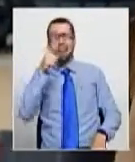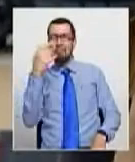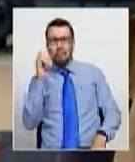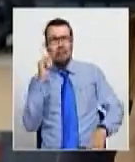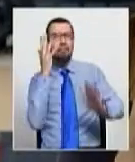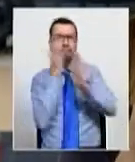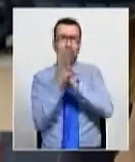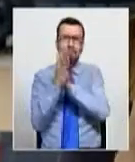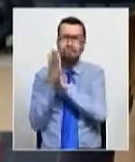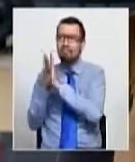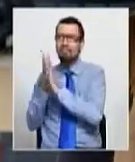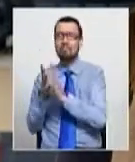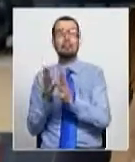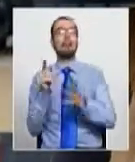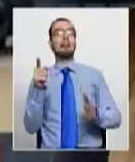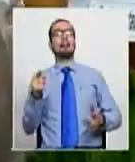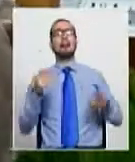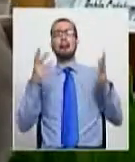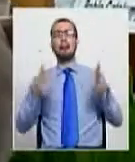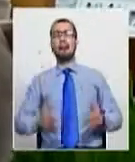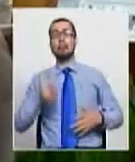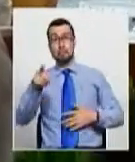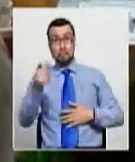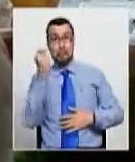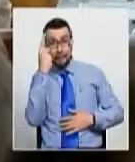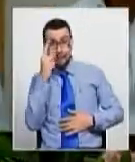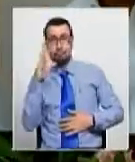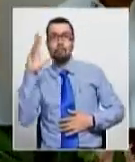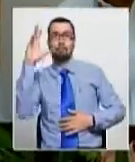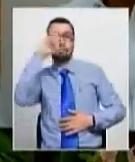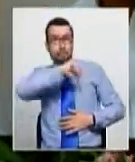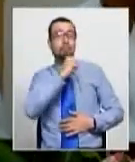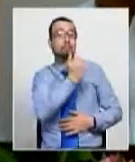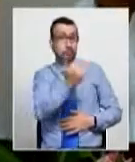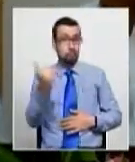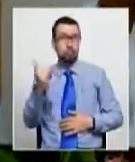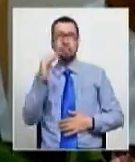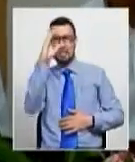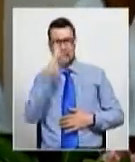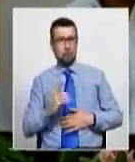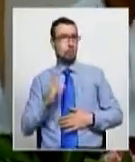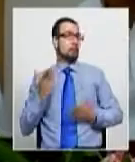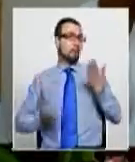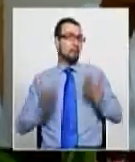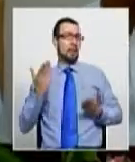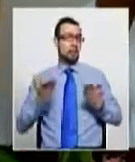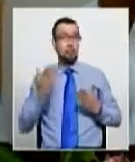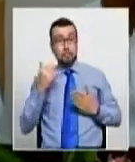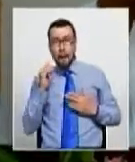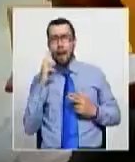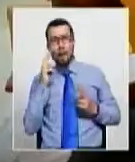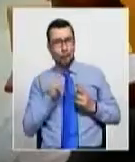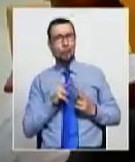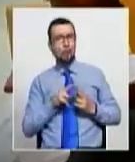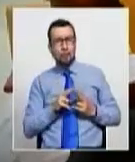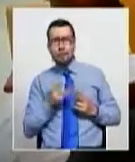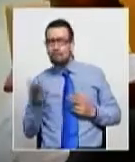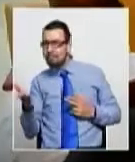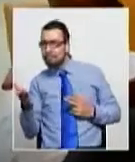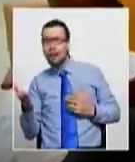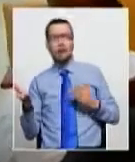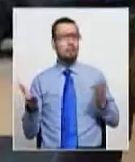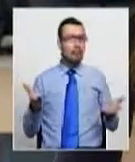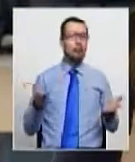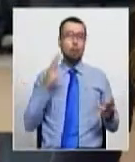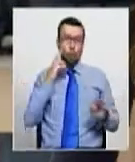estos espacios de formación de capacitación o de información puedan tomar una decisión acorde luego de conocer las posturas de un lado